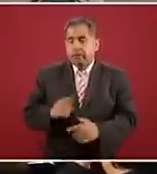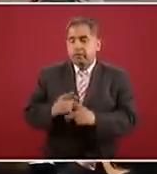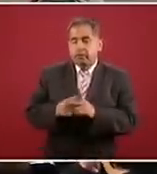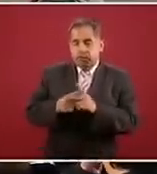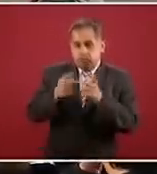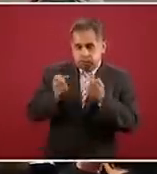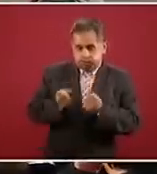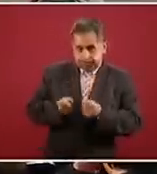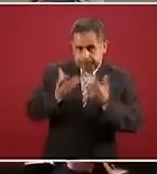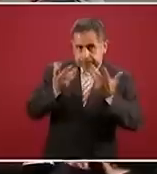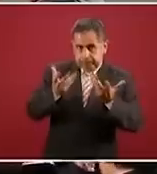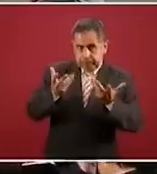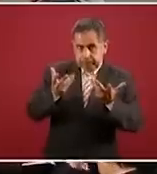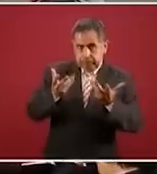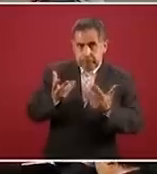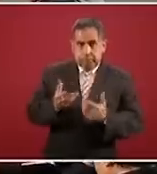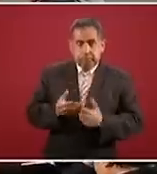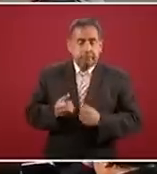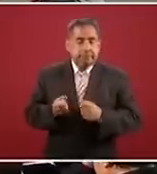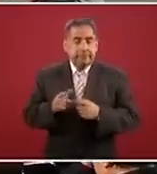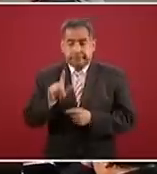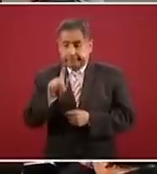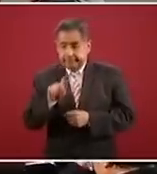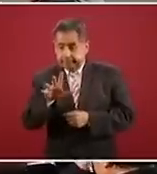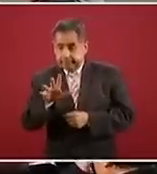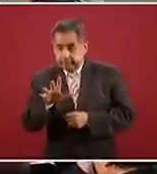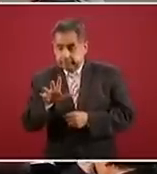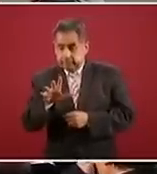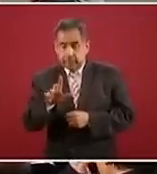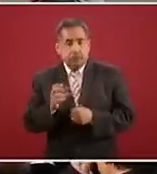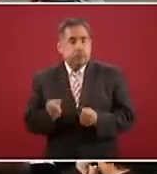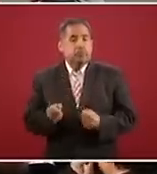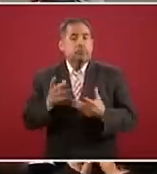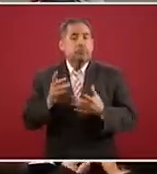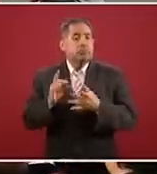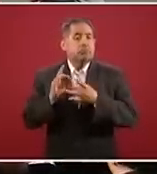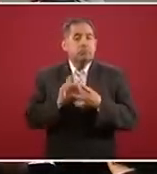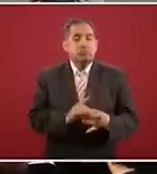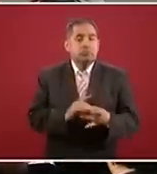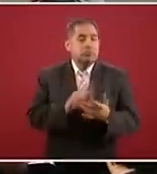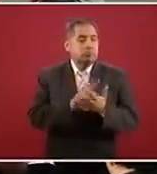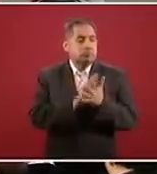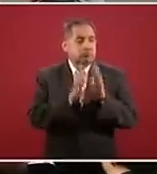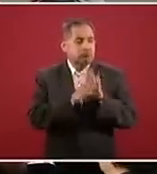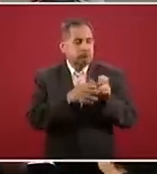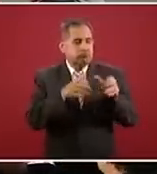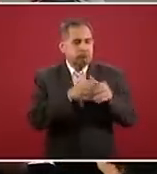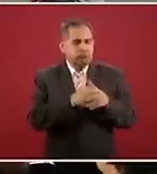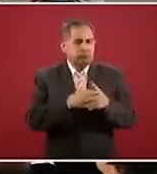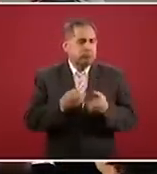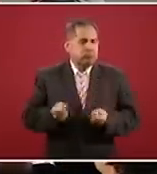cuántos de los 75 tienen que ver con delincuencia organizada.